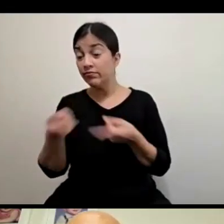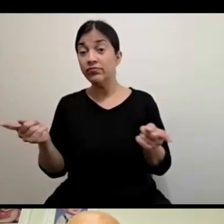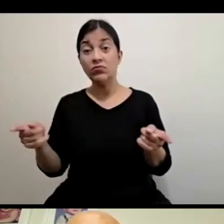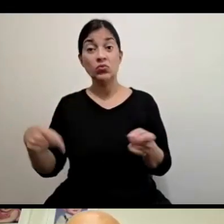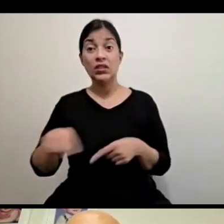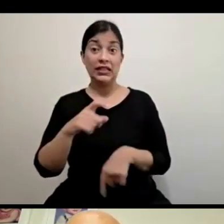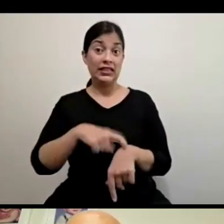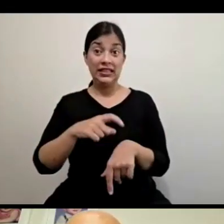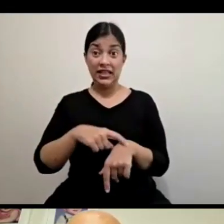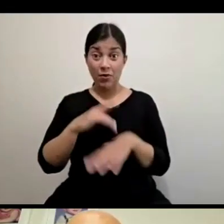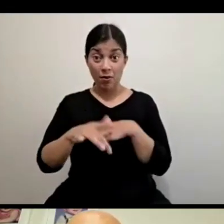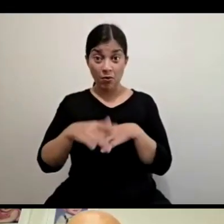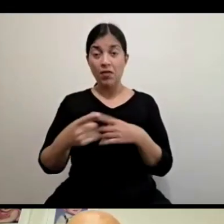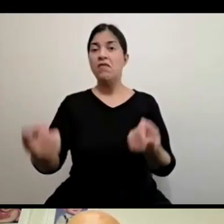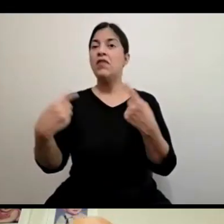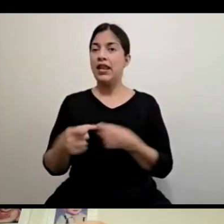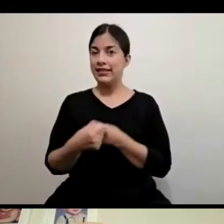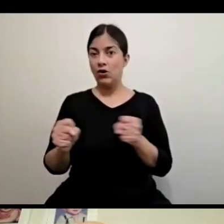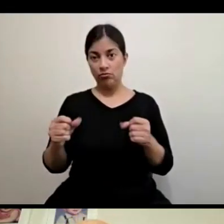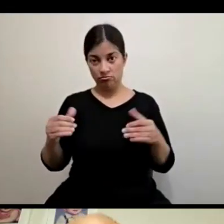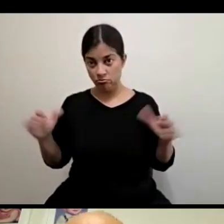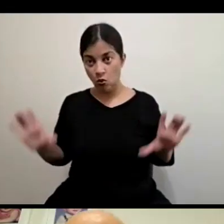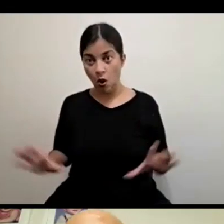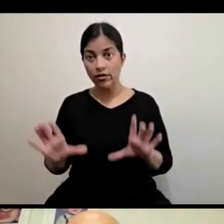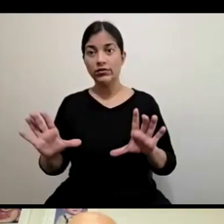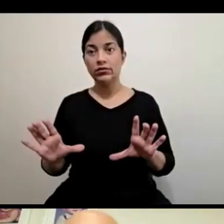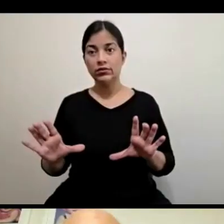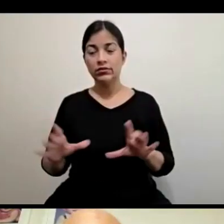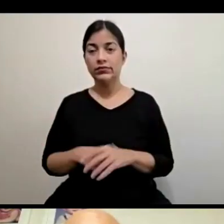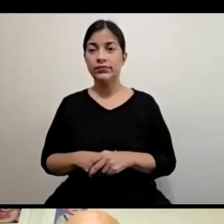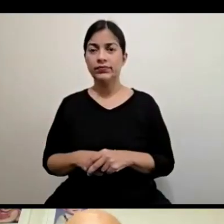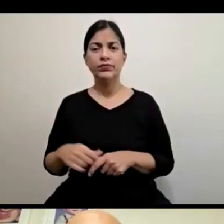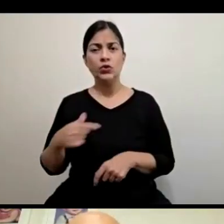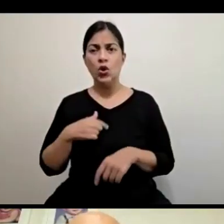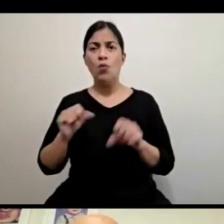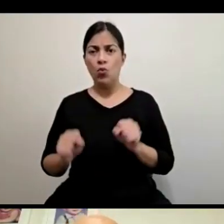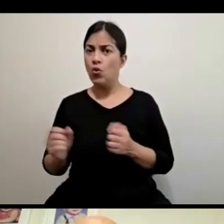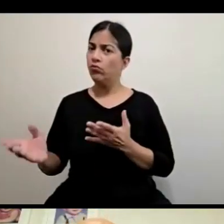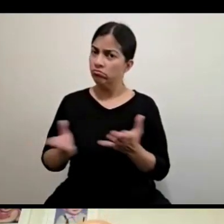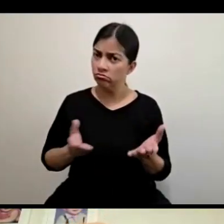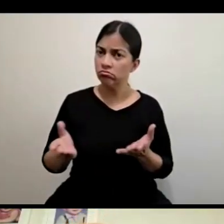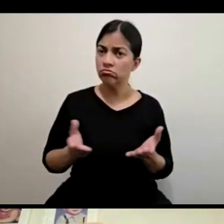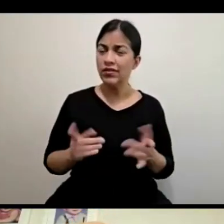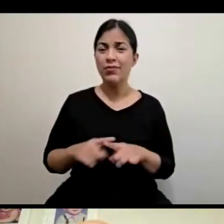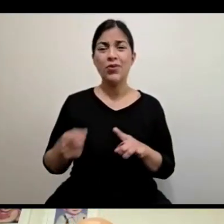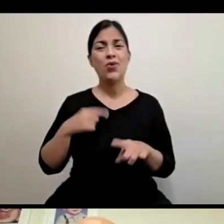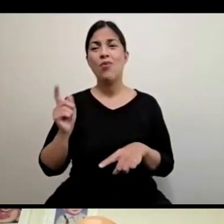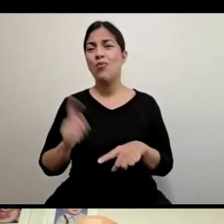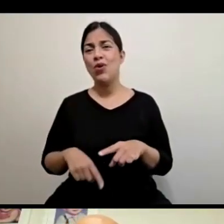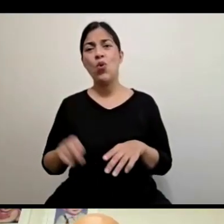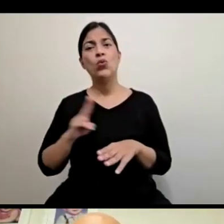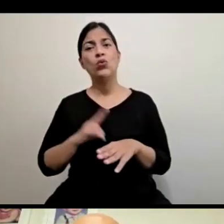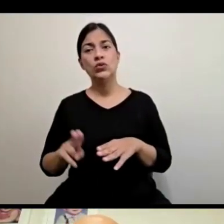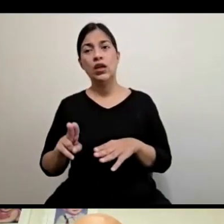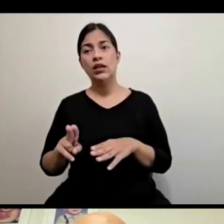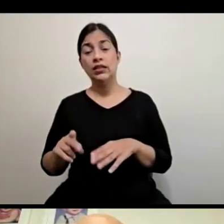tengan tiempo, vienen al salón y lo hacen. Y si yo puedo atenderlos, ¿verdad? Pero no puedo usar la hora